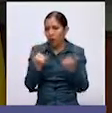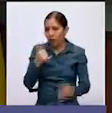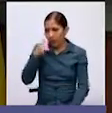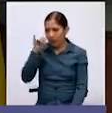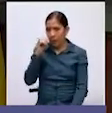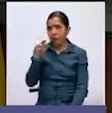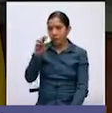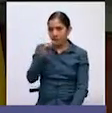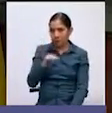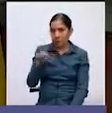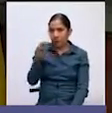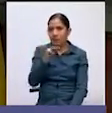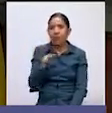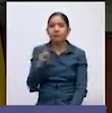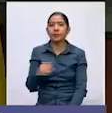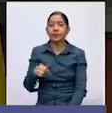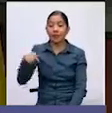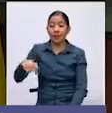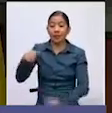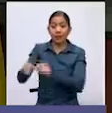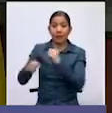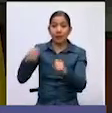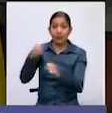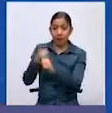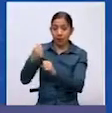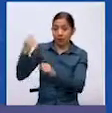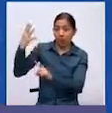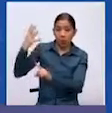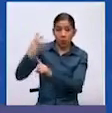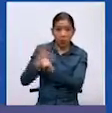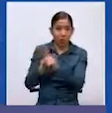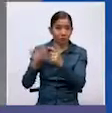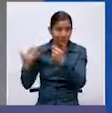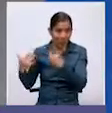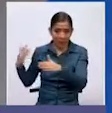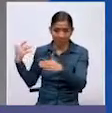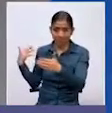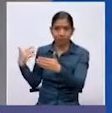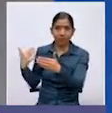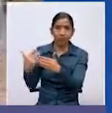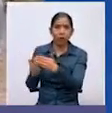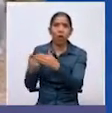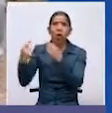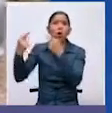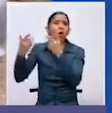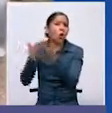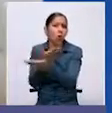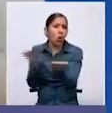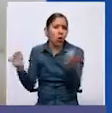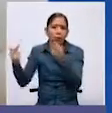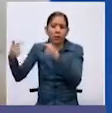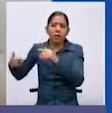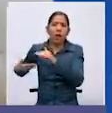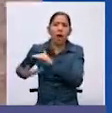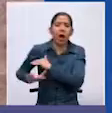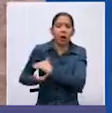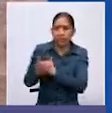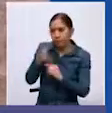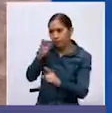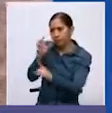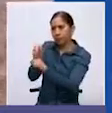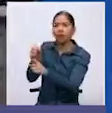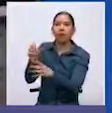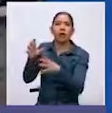durante el primer cuatrimestre de la presente gestión, el decomiso de productos de contrabando se incrementó en un 32% en relación a la